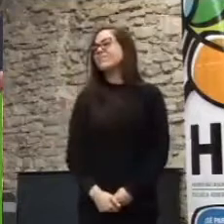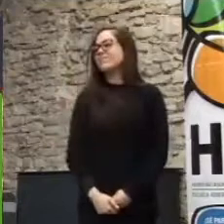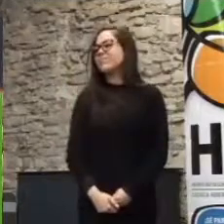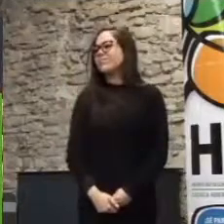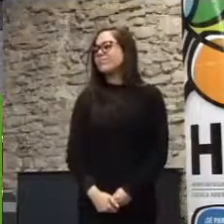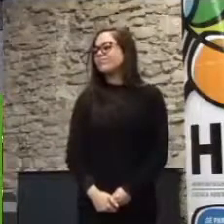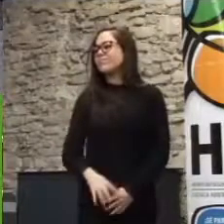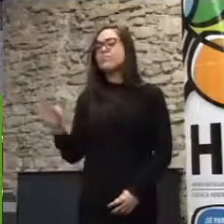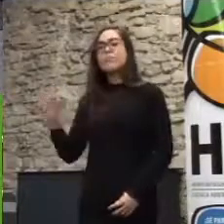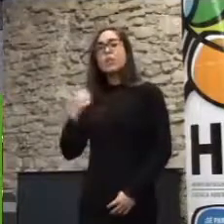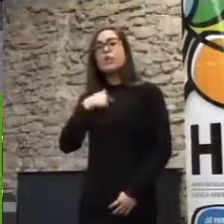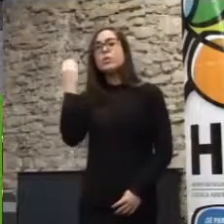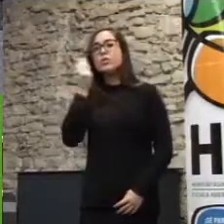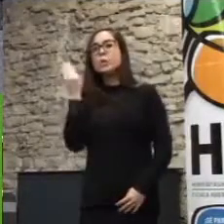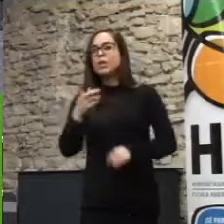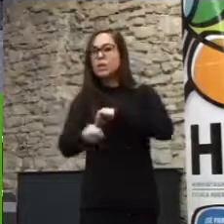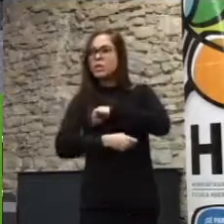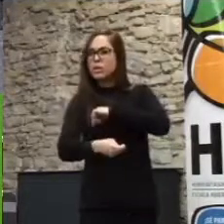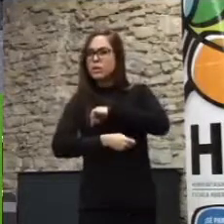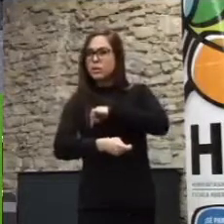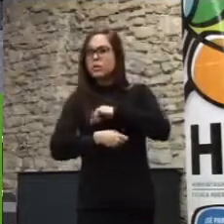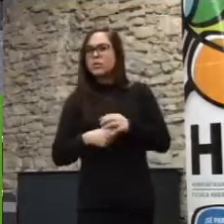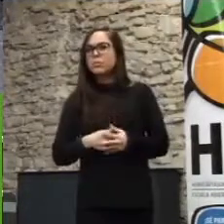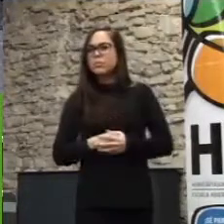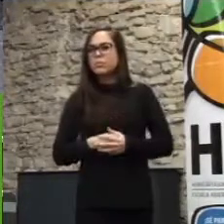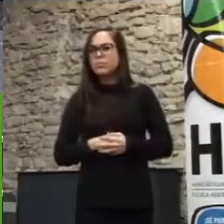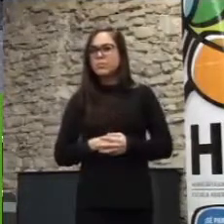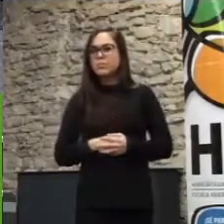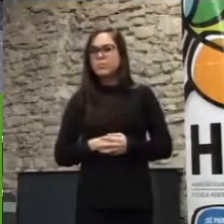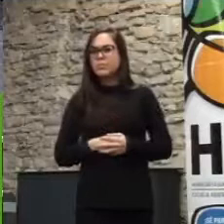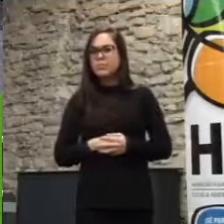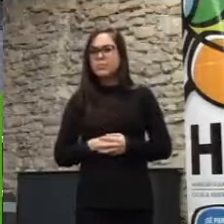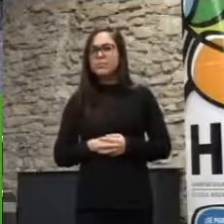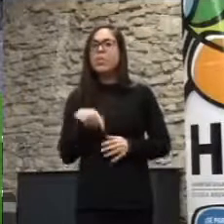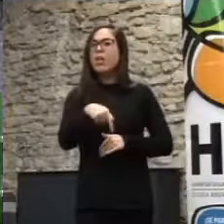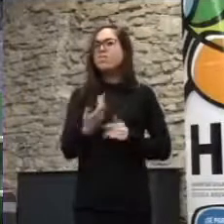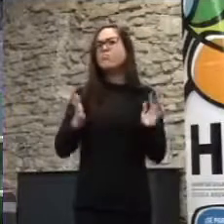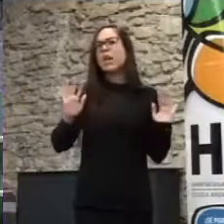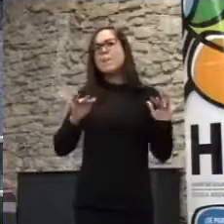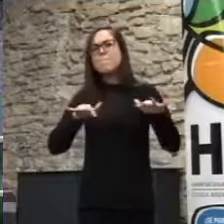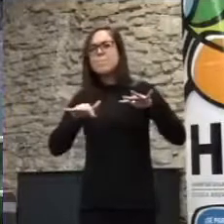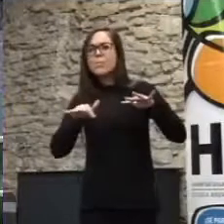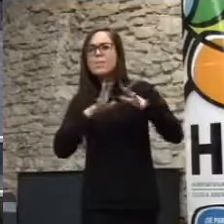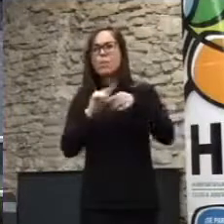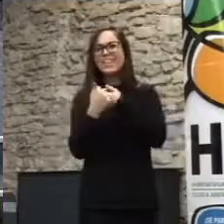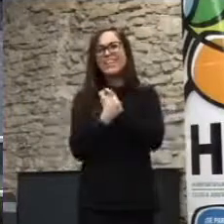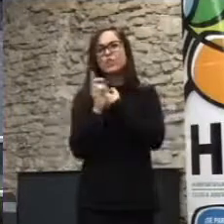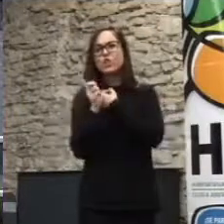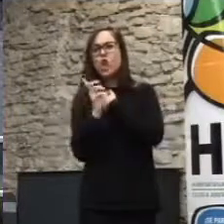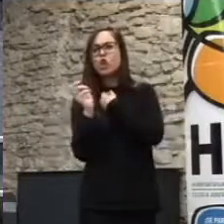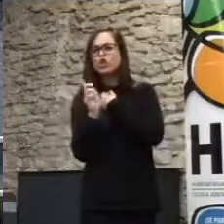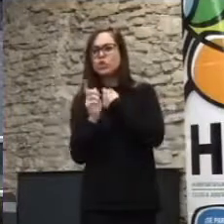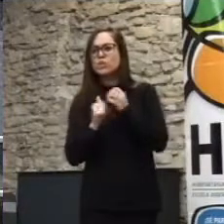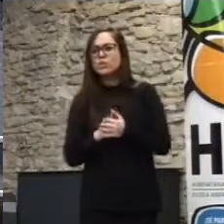Pues yo creo que Vitoria tiene, que yo creo que parte de este movimiento, no solo el participativo, sino también de